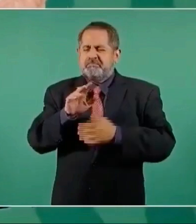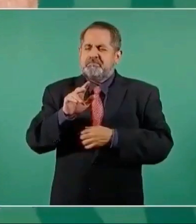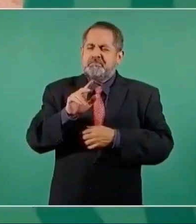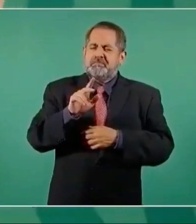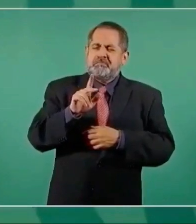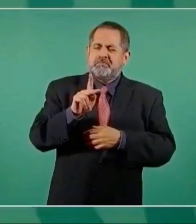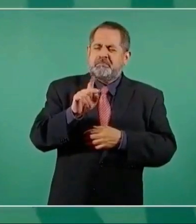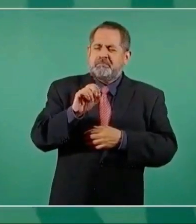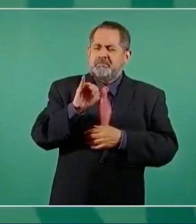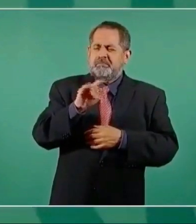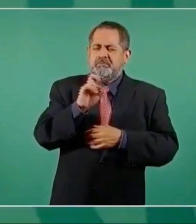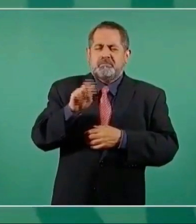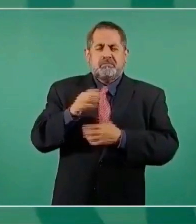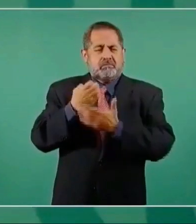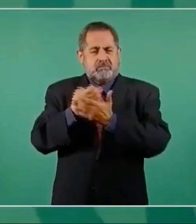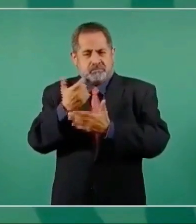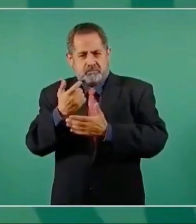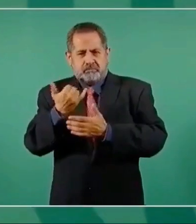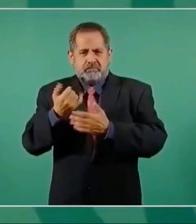esa